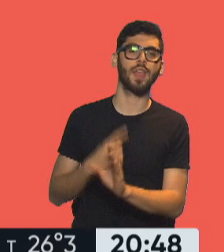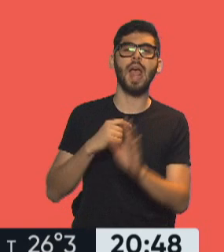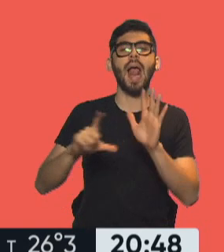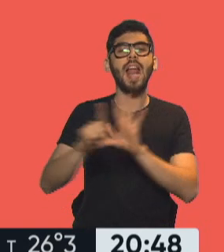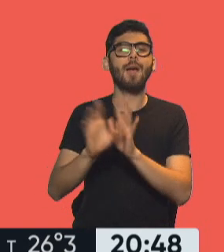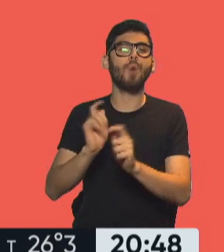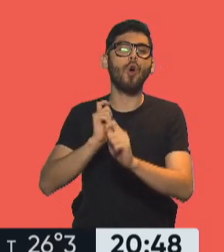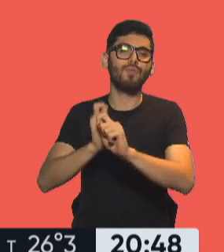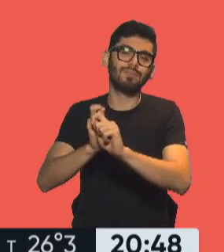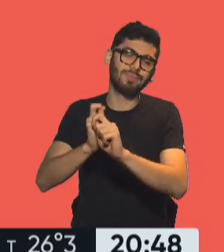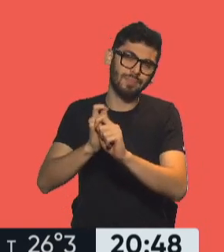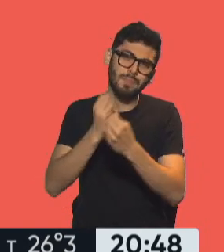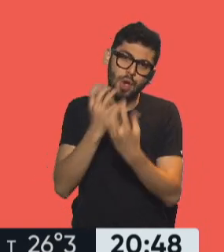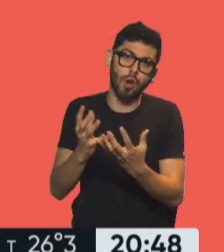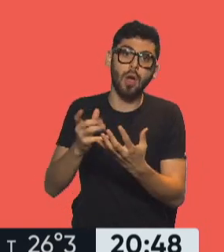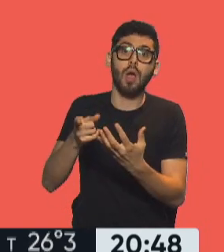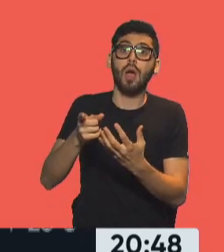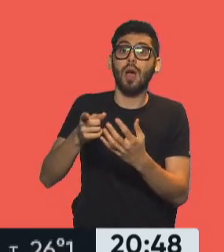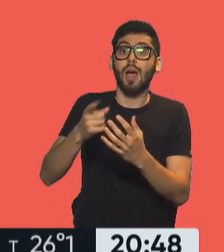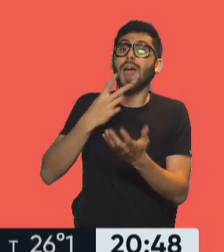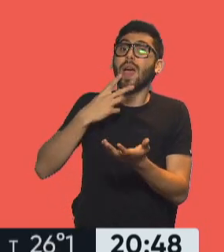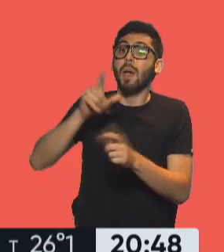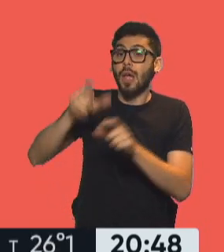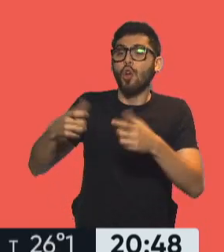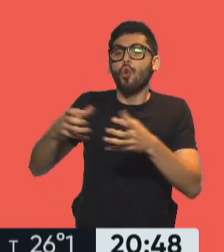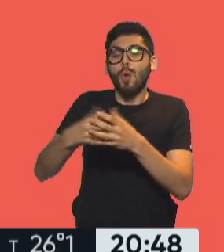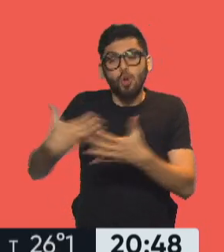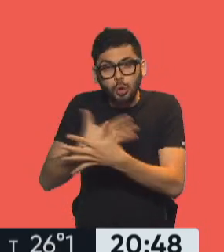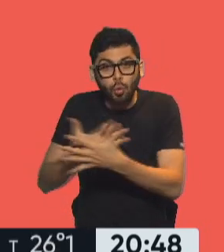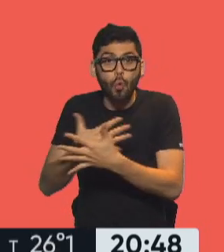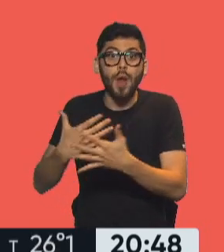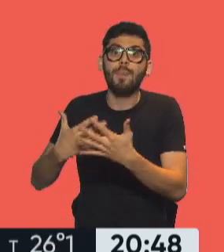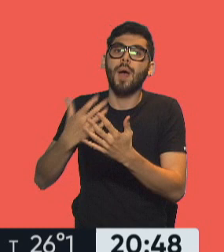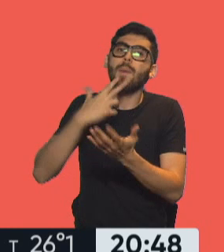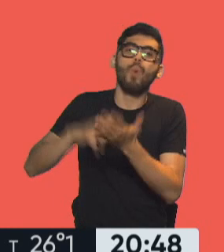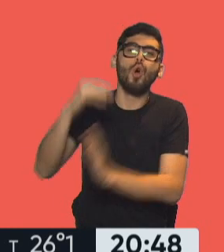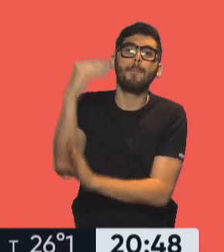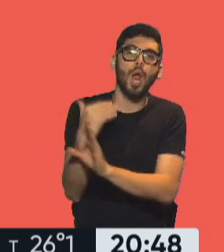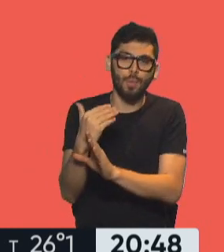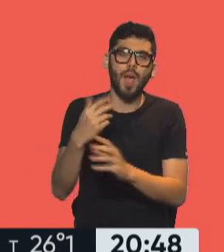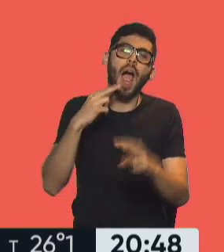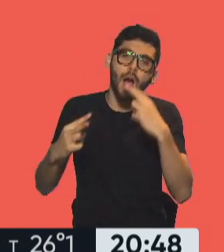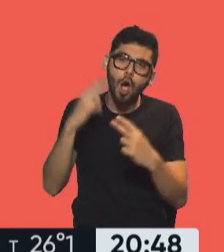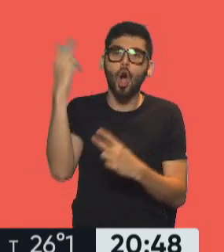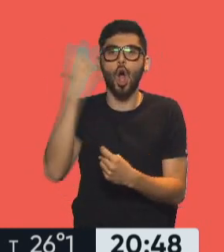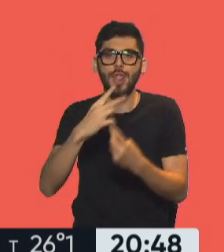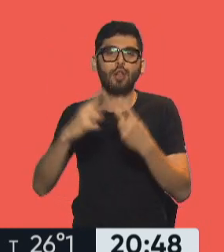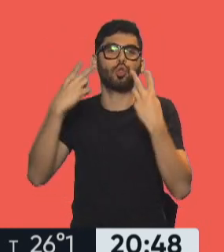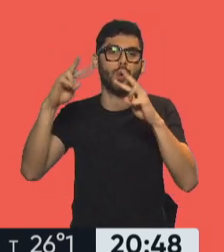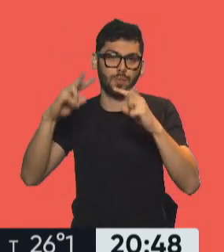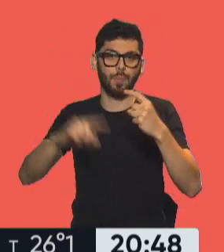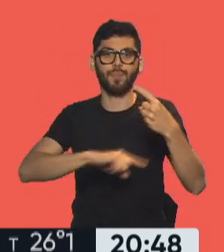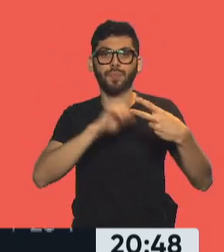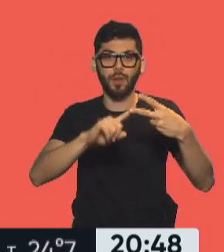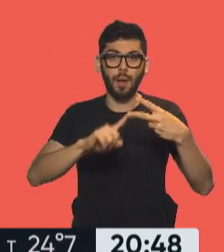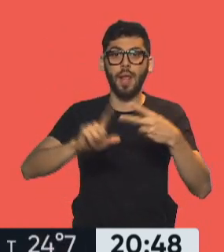impuestos al trabajo a los sectores más golpeados, habla del gastronómico, hotelero, turístico. Una nueva moratoria de impuestos